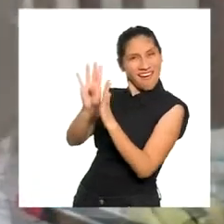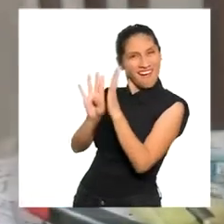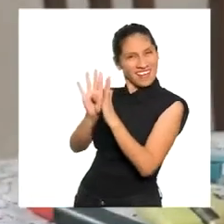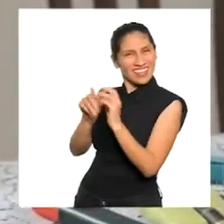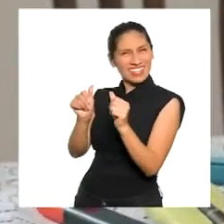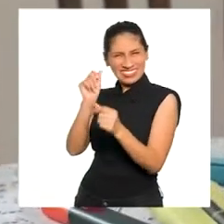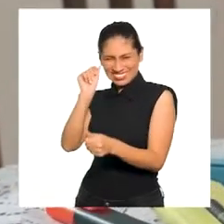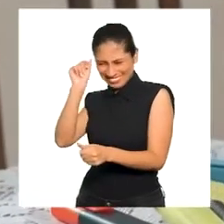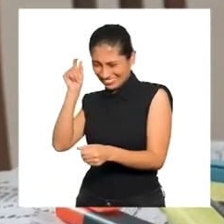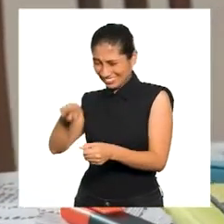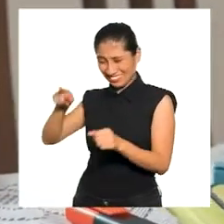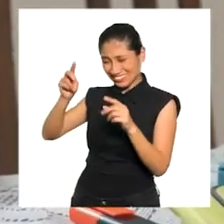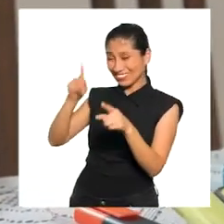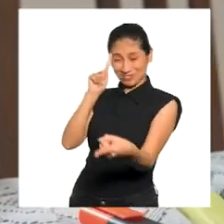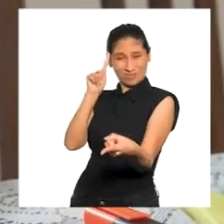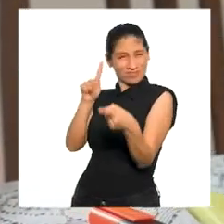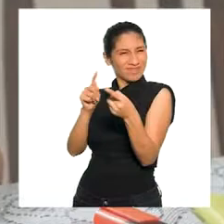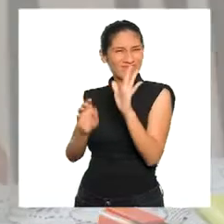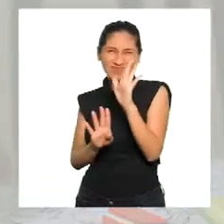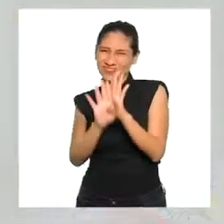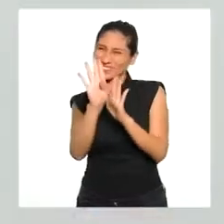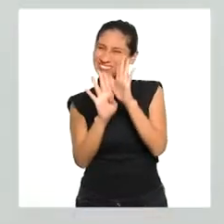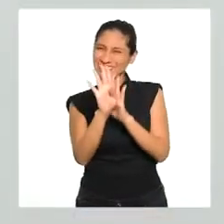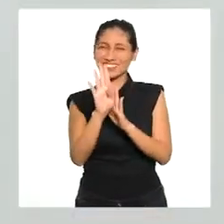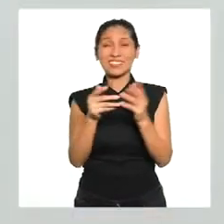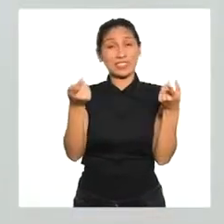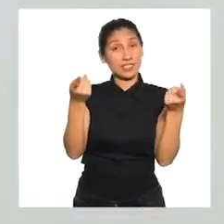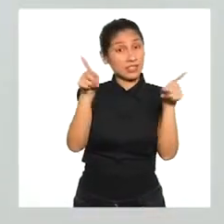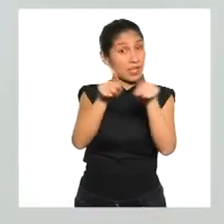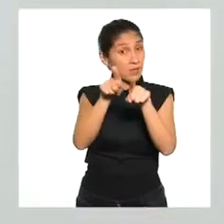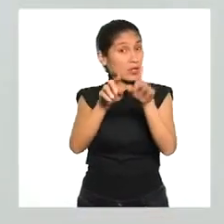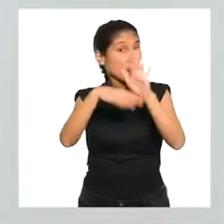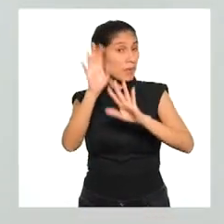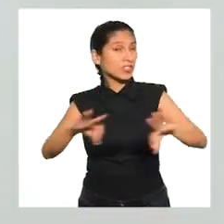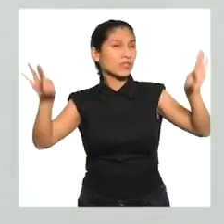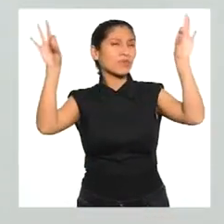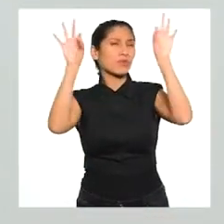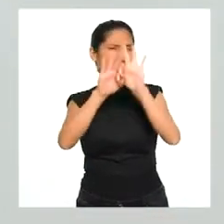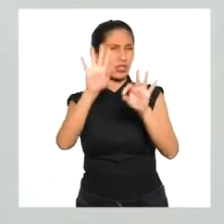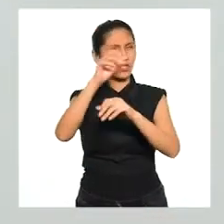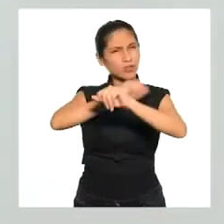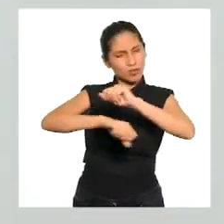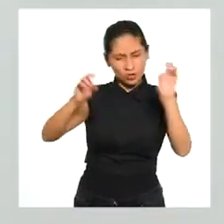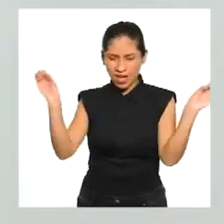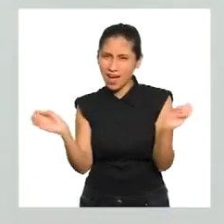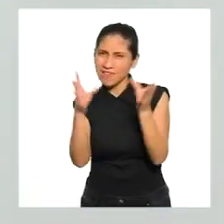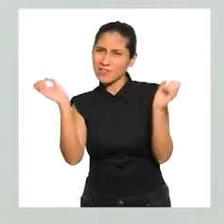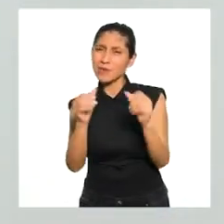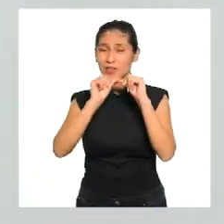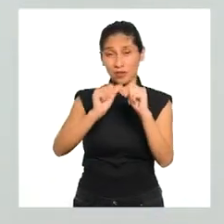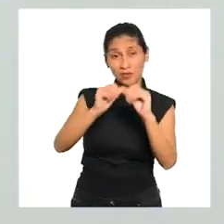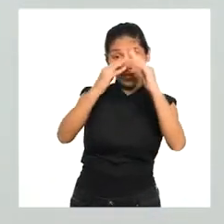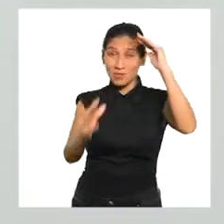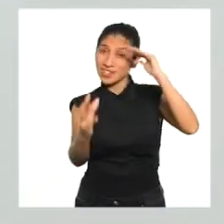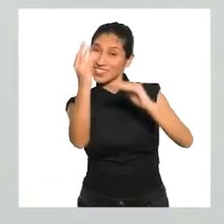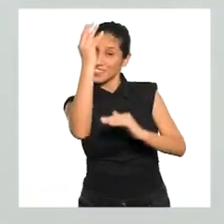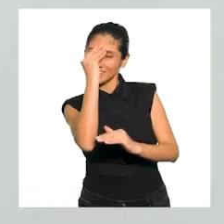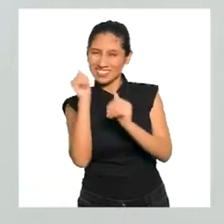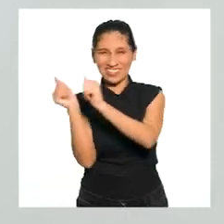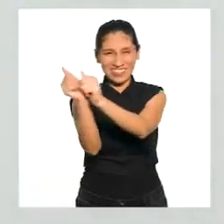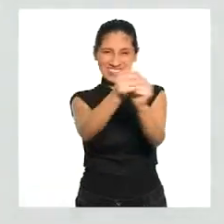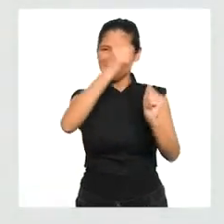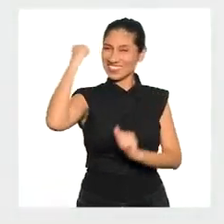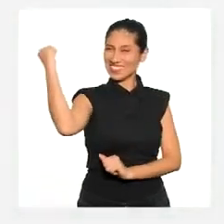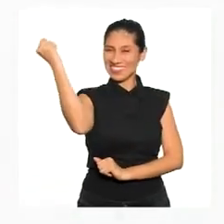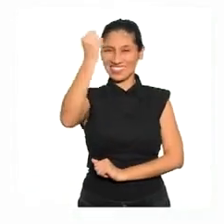que el esfuerzo es la clave para mejorar. Y lo más importante, anímalos a seguir aprendiendo en casa.